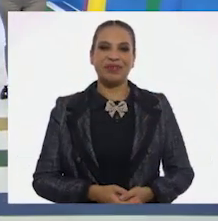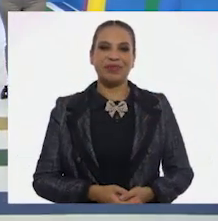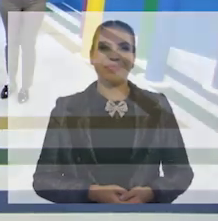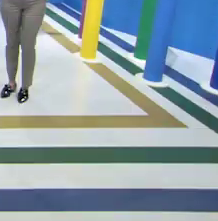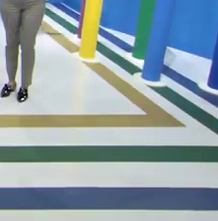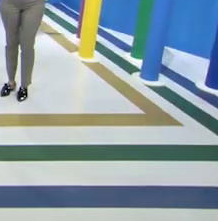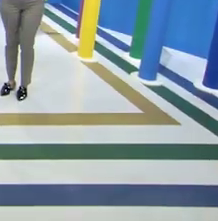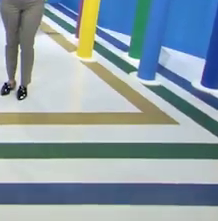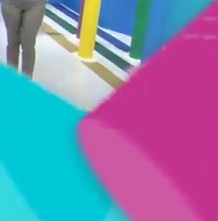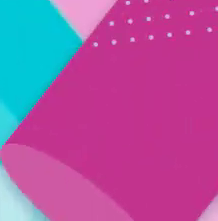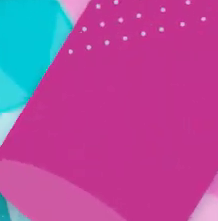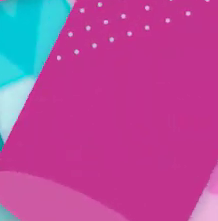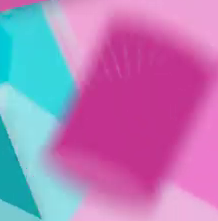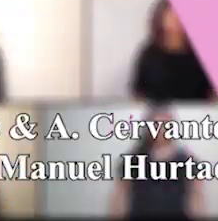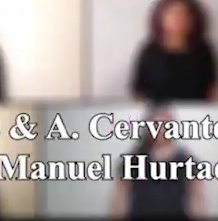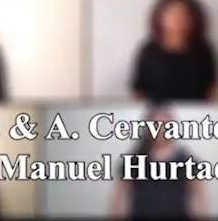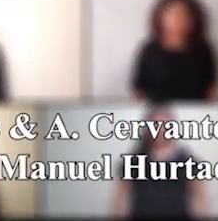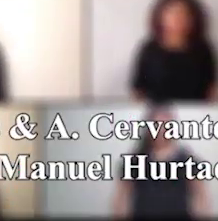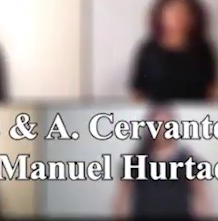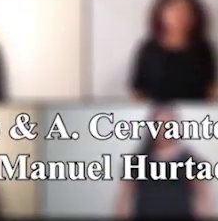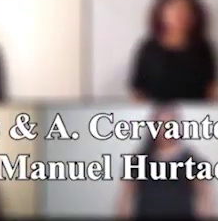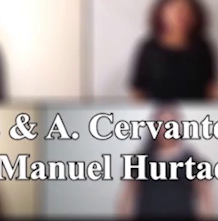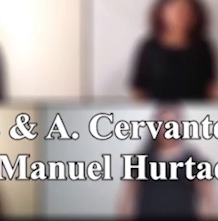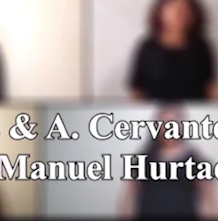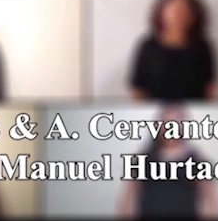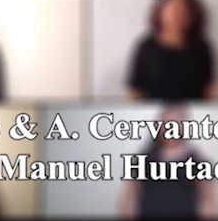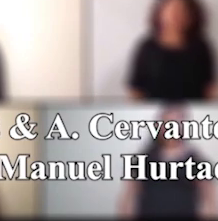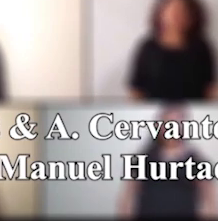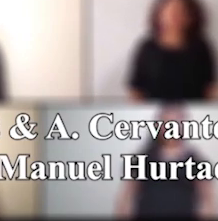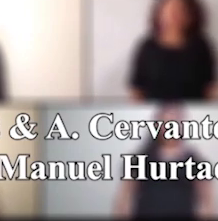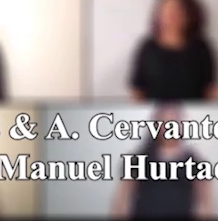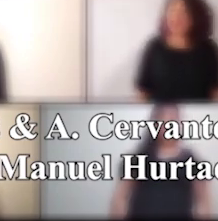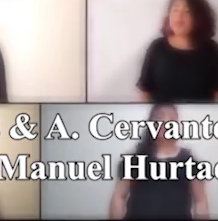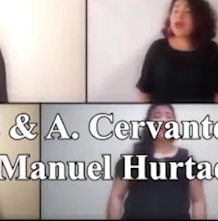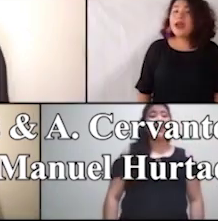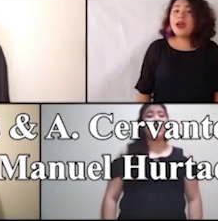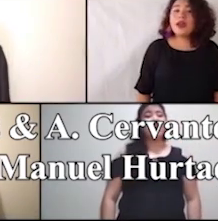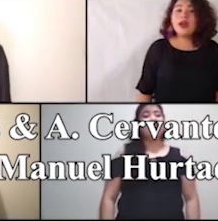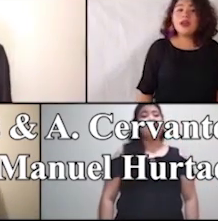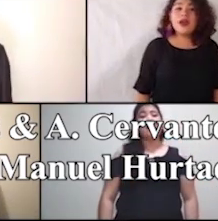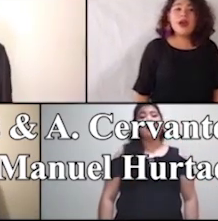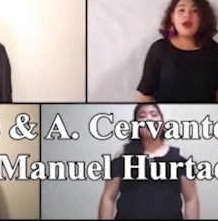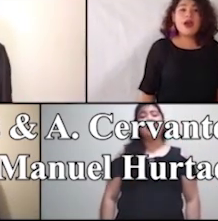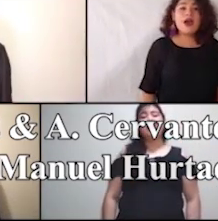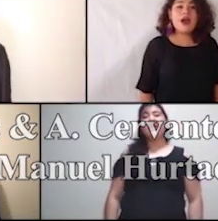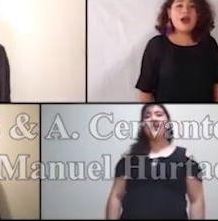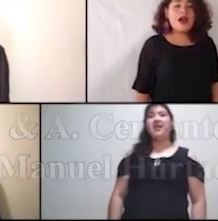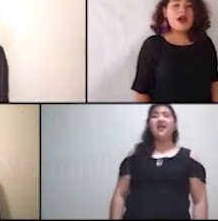Da da da